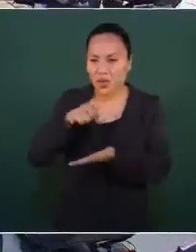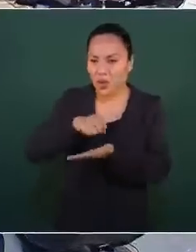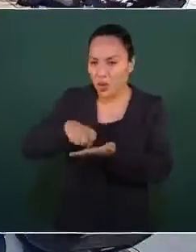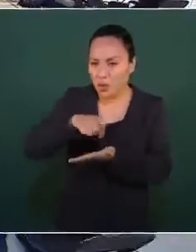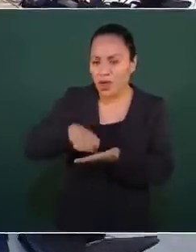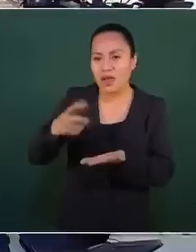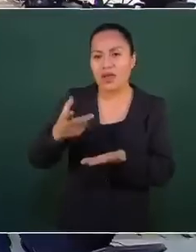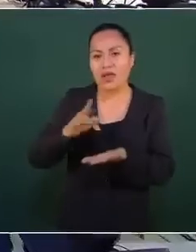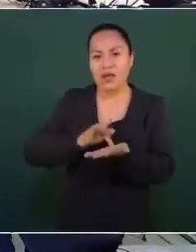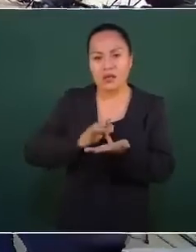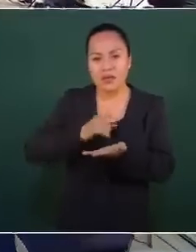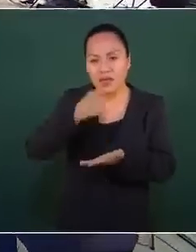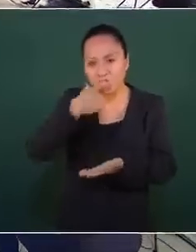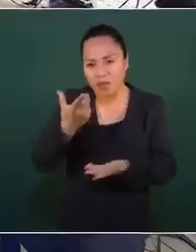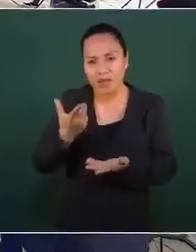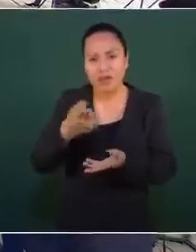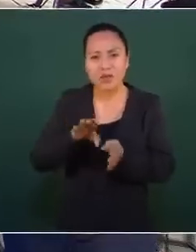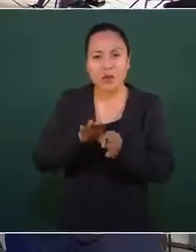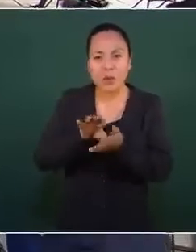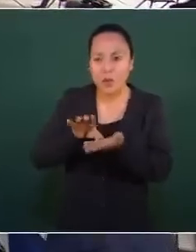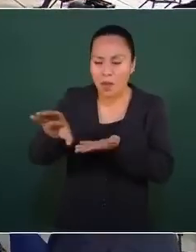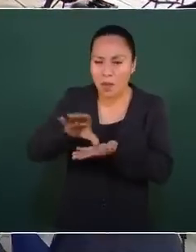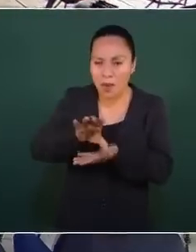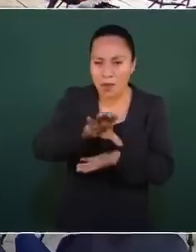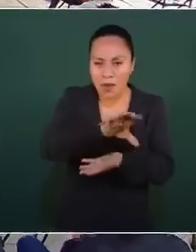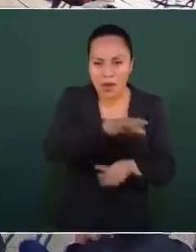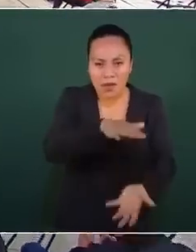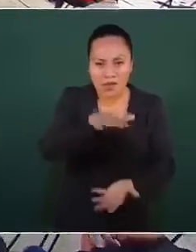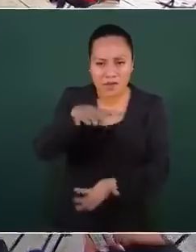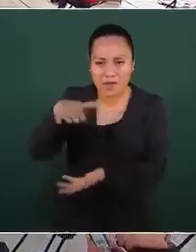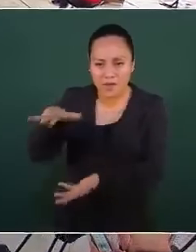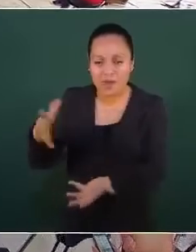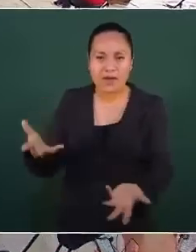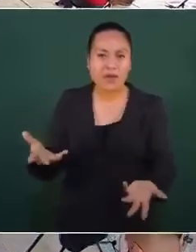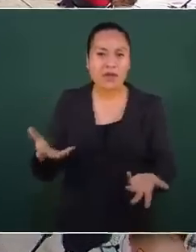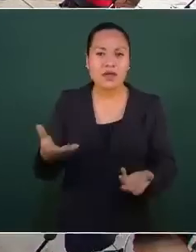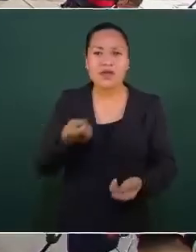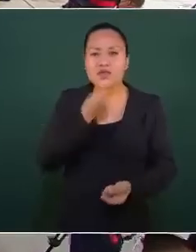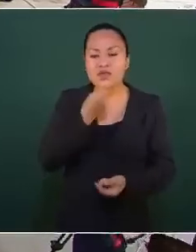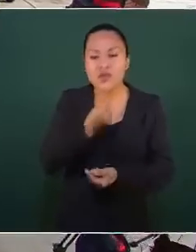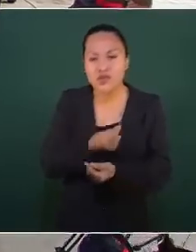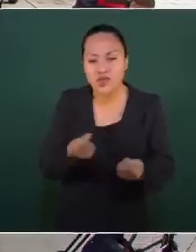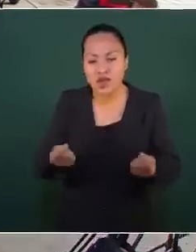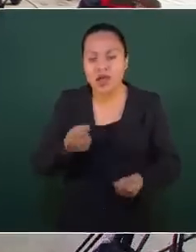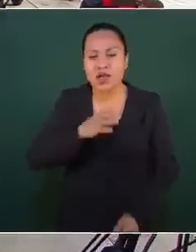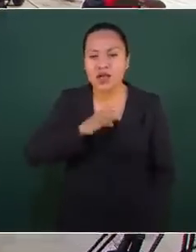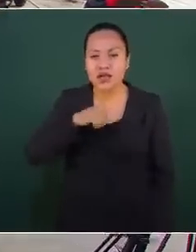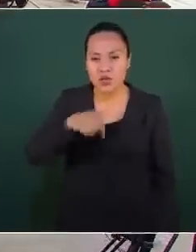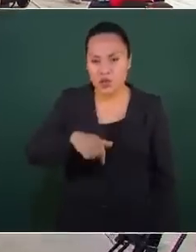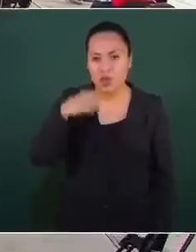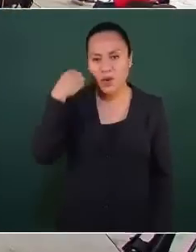sobre los medicamentos para niños con cáncer aquí en Oaxaca. Muy bien.